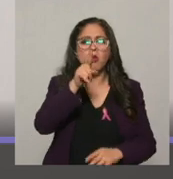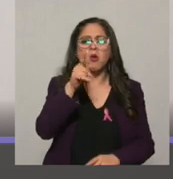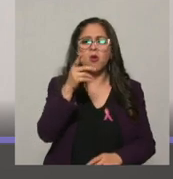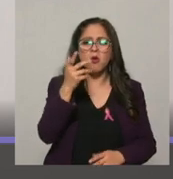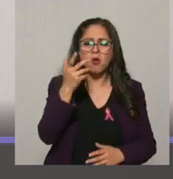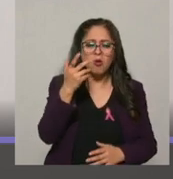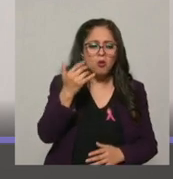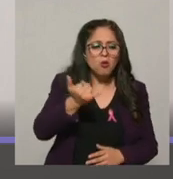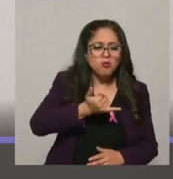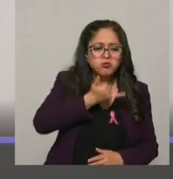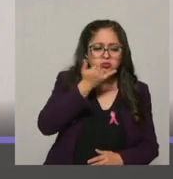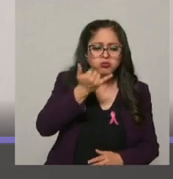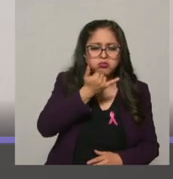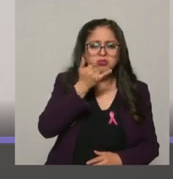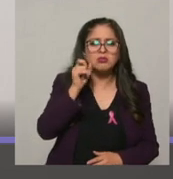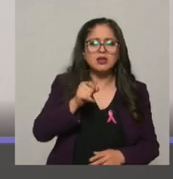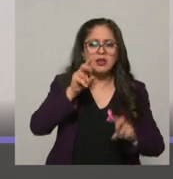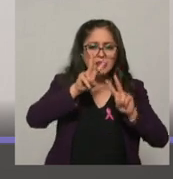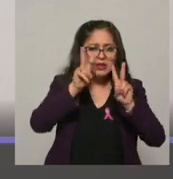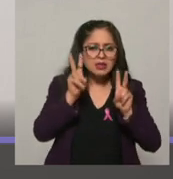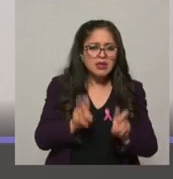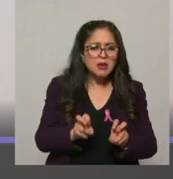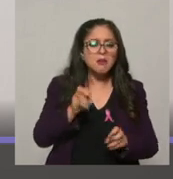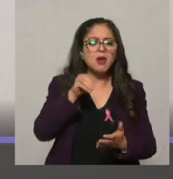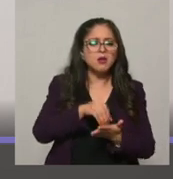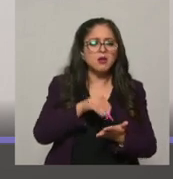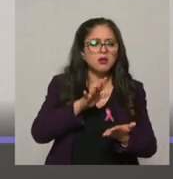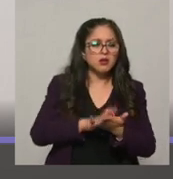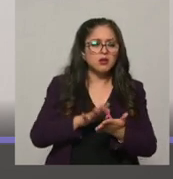de de legalizar,